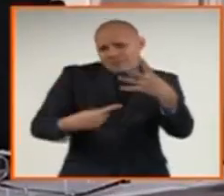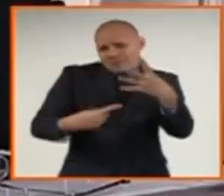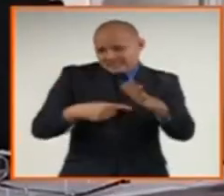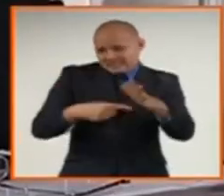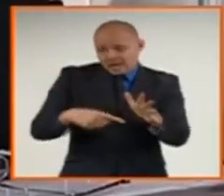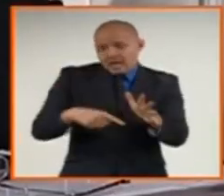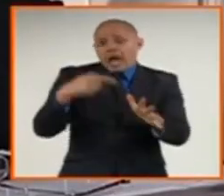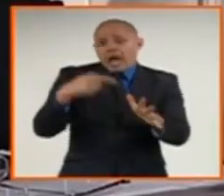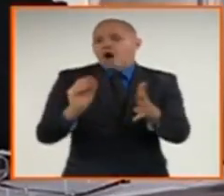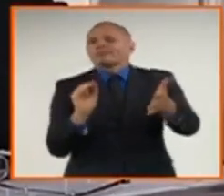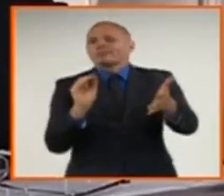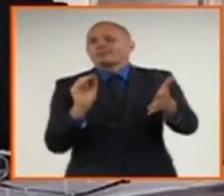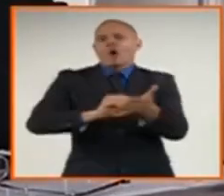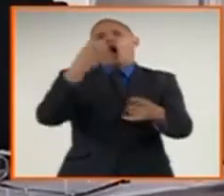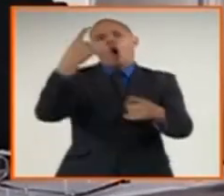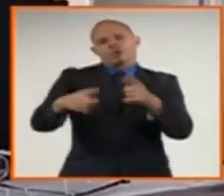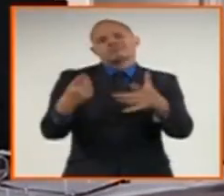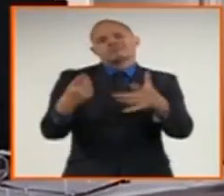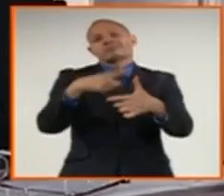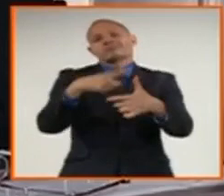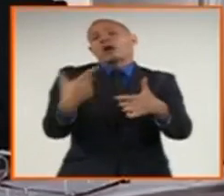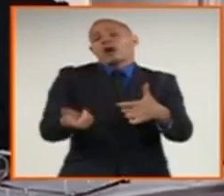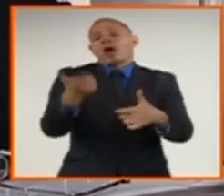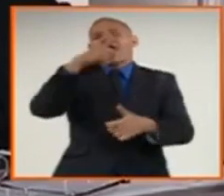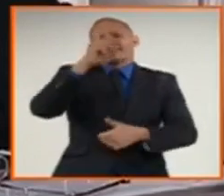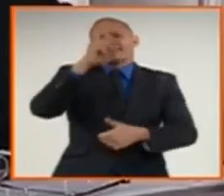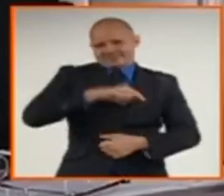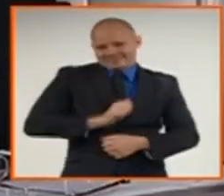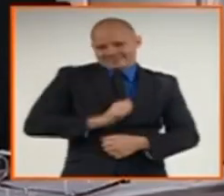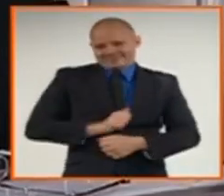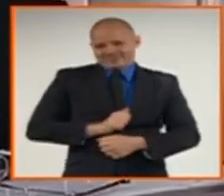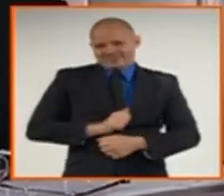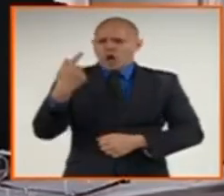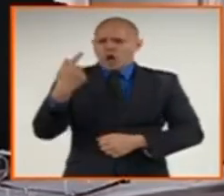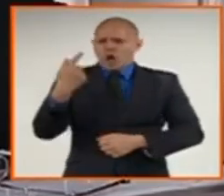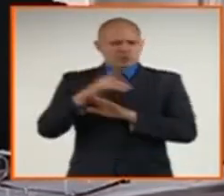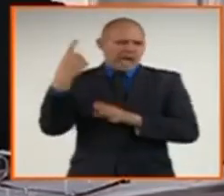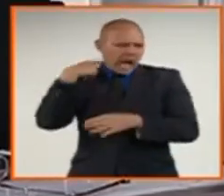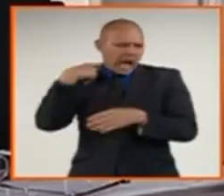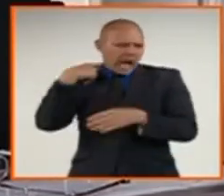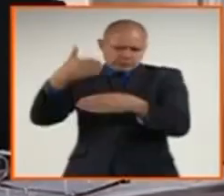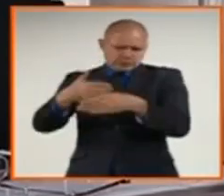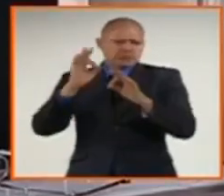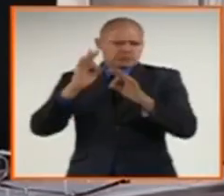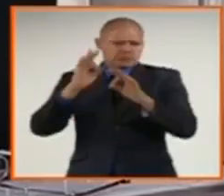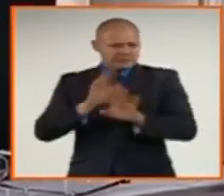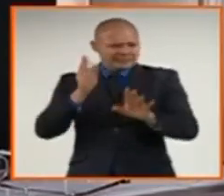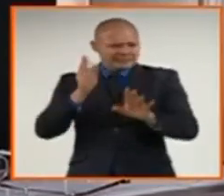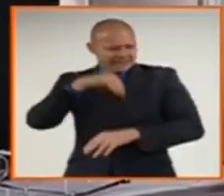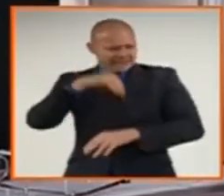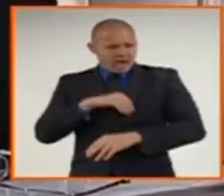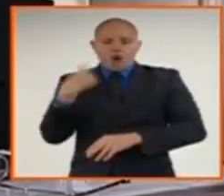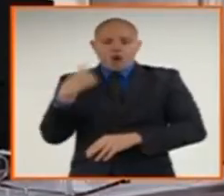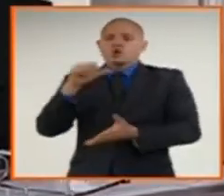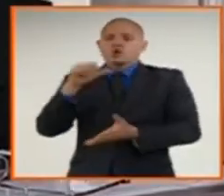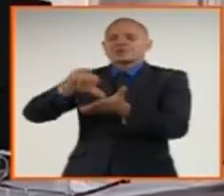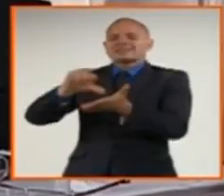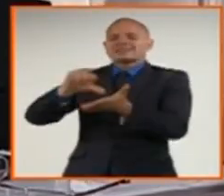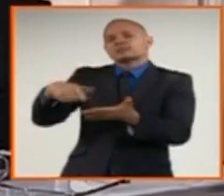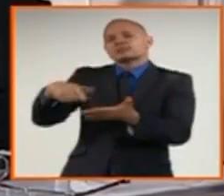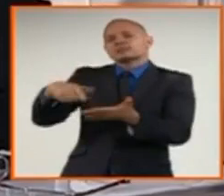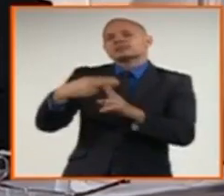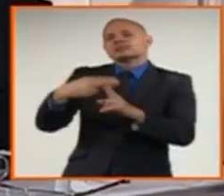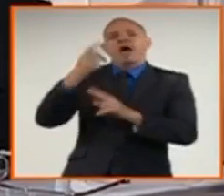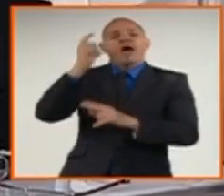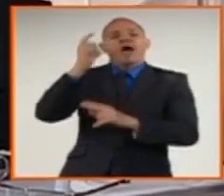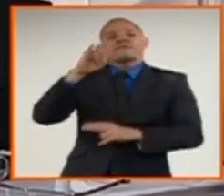que el Instituto Finlay, es una institución que, si bien se conoce también por otros productos, nosotros de hace 30 años trabajamos en el